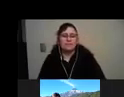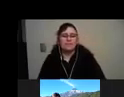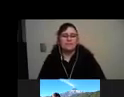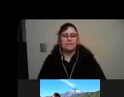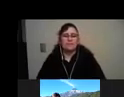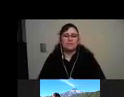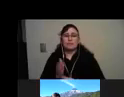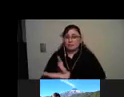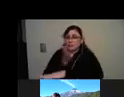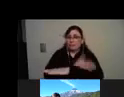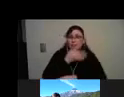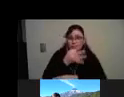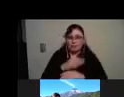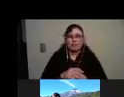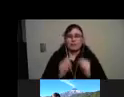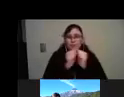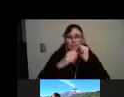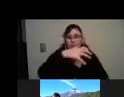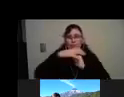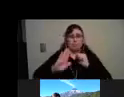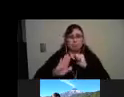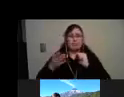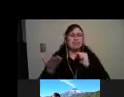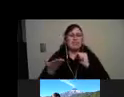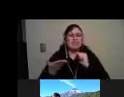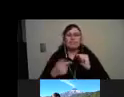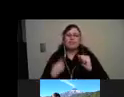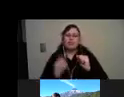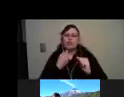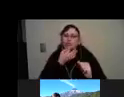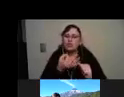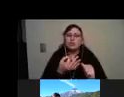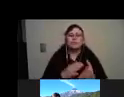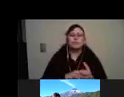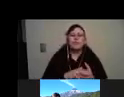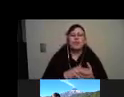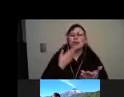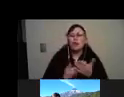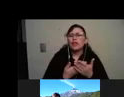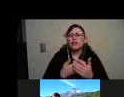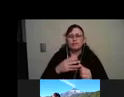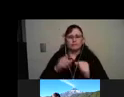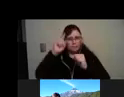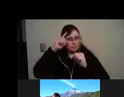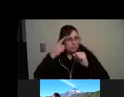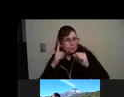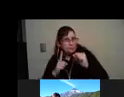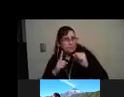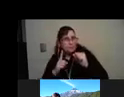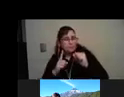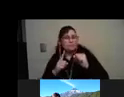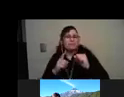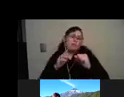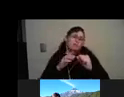Tal como les contaba, ¿cierto? La parálisis cerebral, podemos hablar de parálisis cerebral, ¿cierto? Cuando la lesión se ha